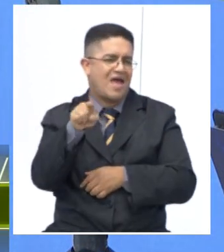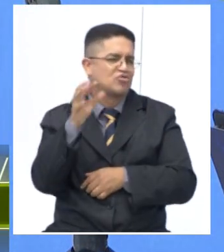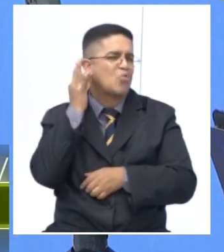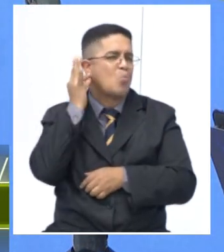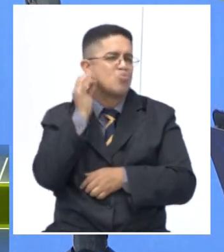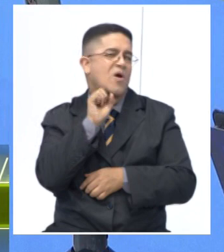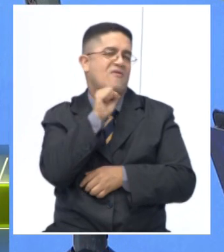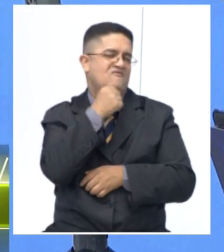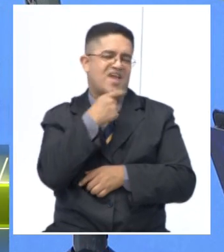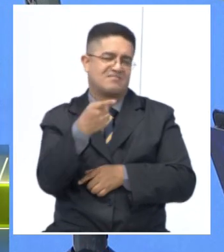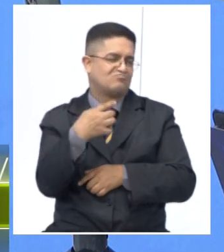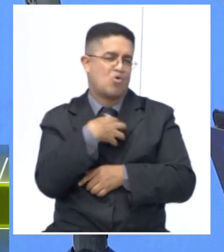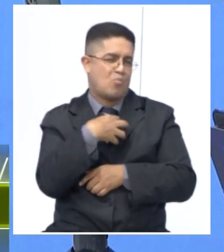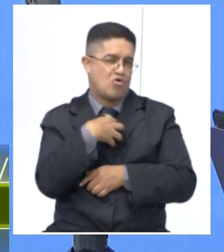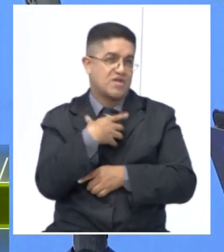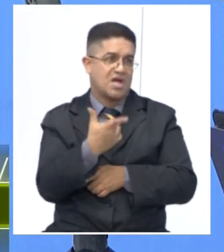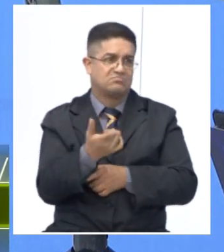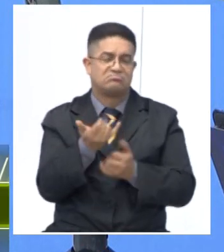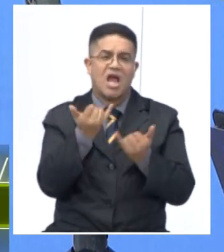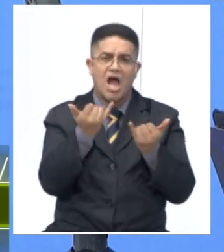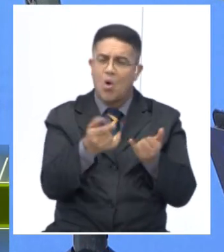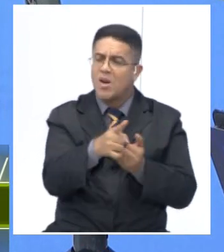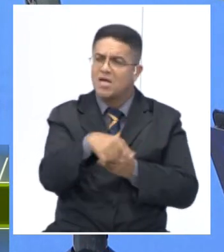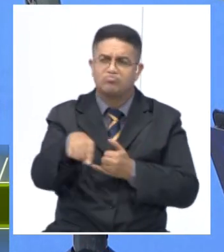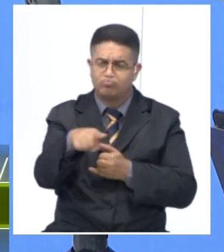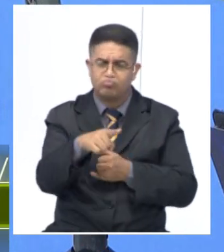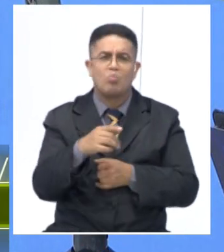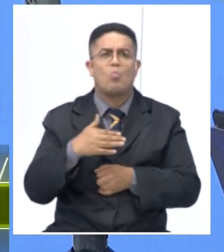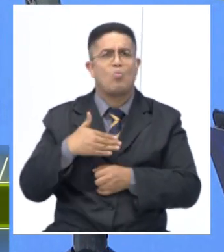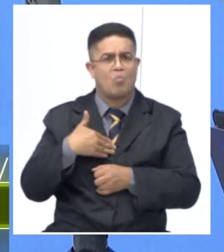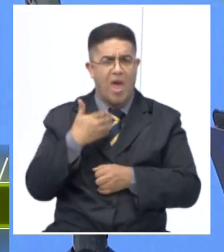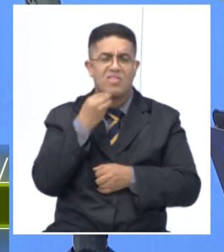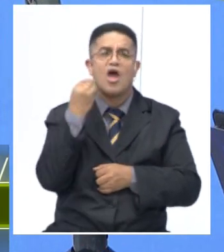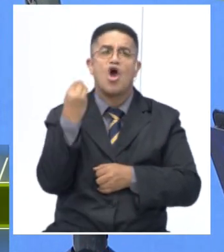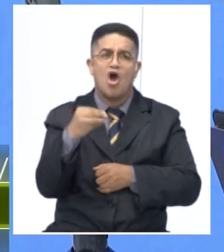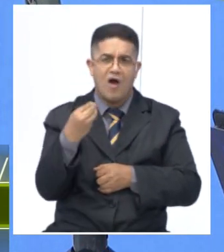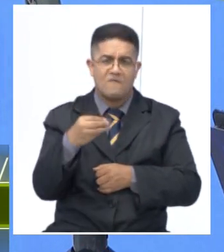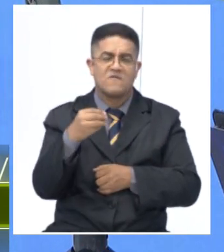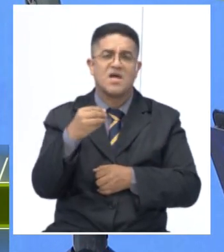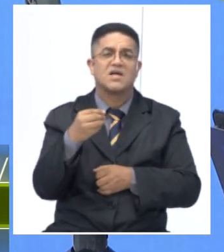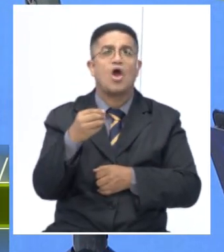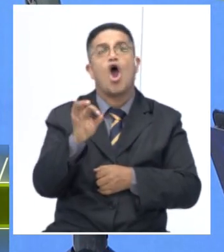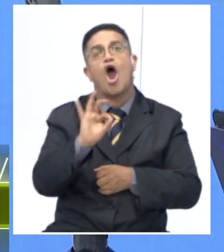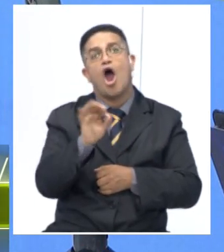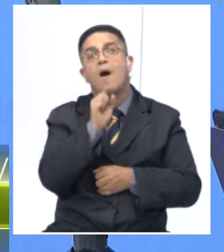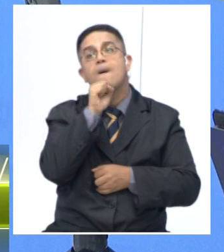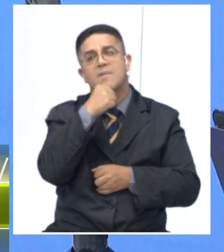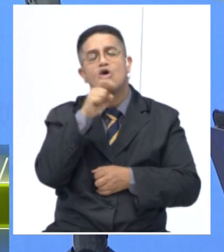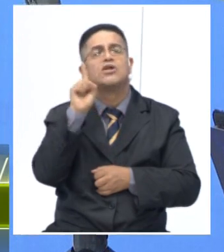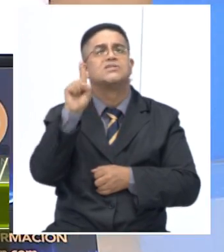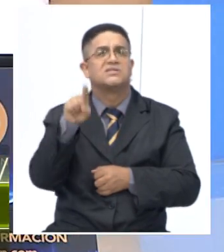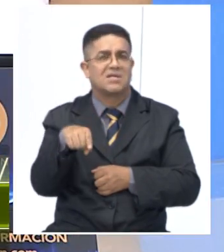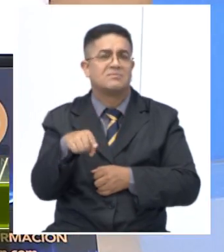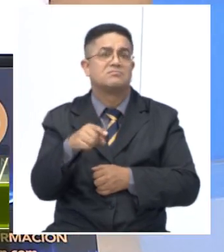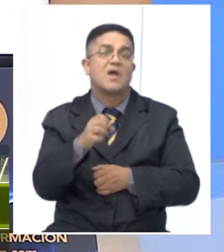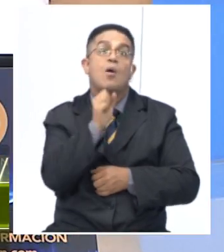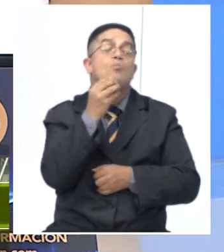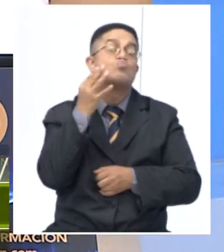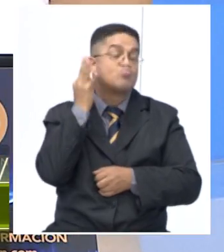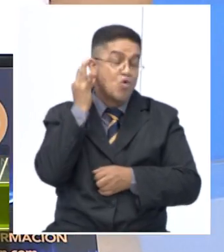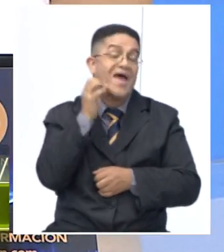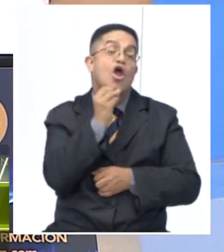eran probables que no, y hoy en día no. Puedes ser una persona muy joven y puedes llegar a tener un niño con una trisomía 21. E incluso se hablaba